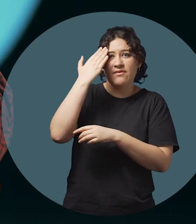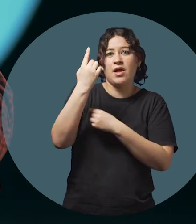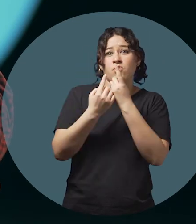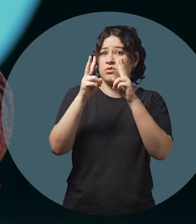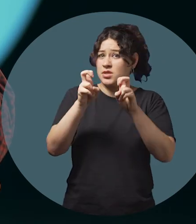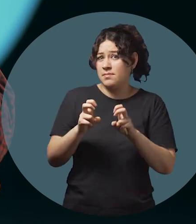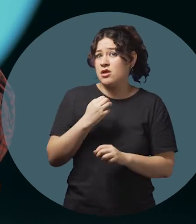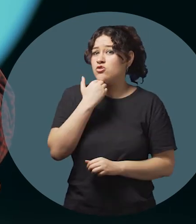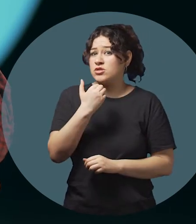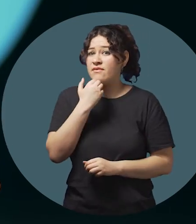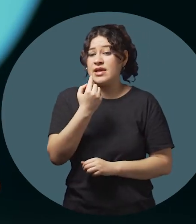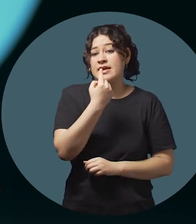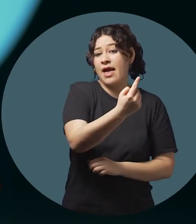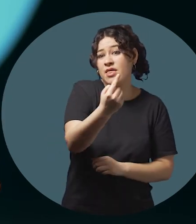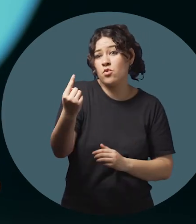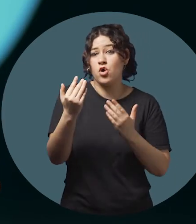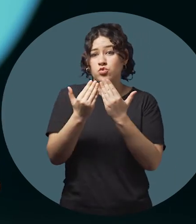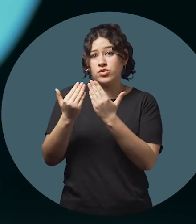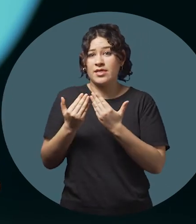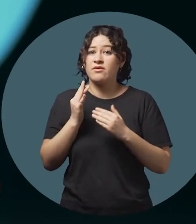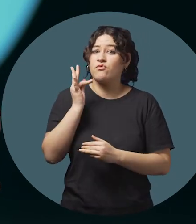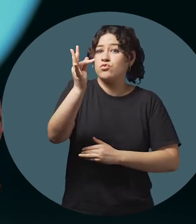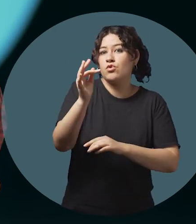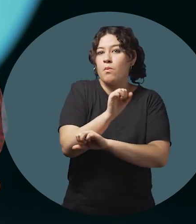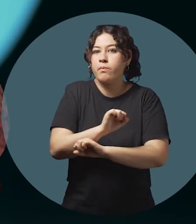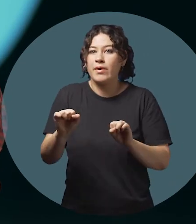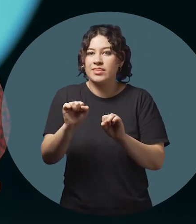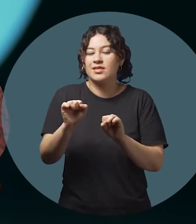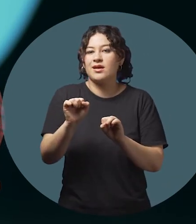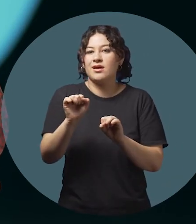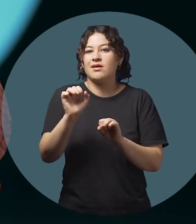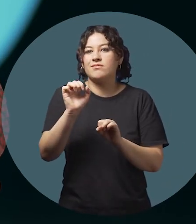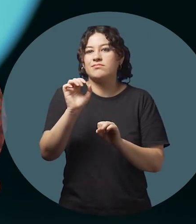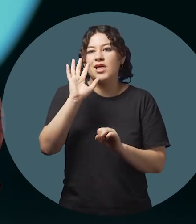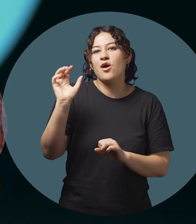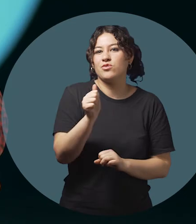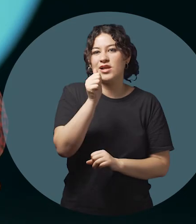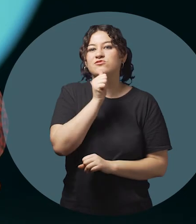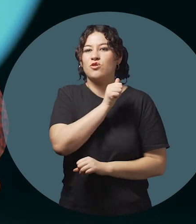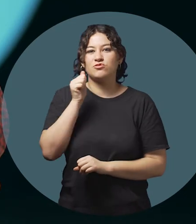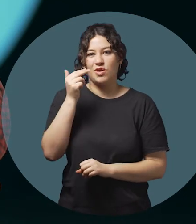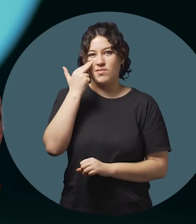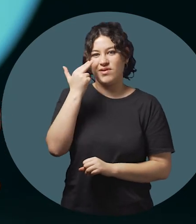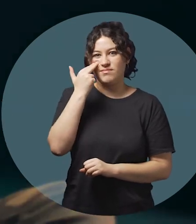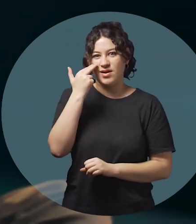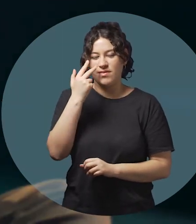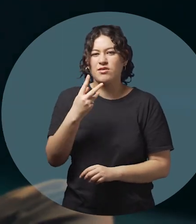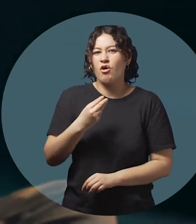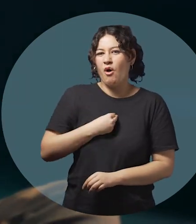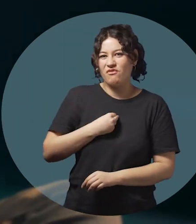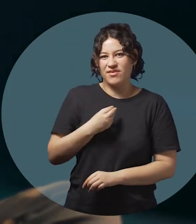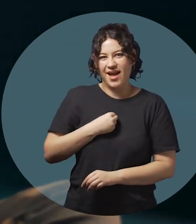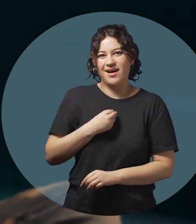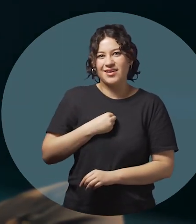cosas que no se saben y que cada uno de esos estudiantes puede llegar a ser el que él pueda resolverlo. O sea,